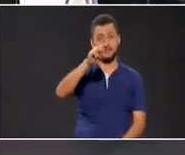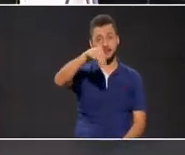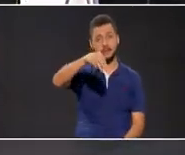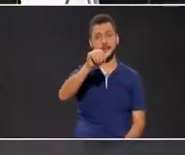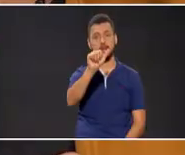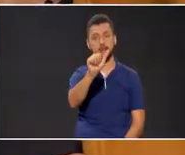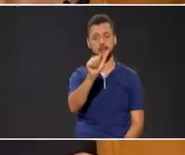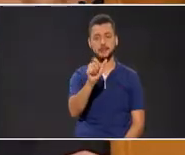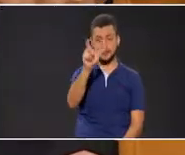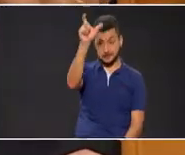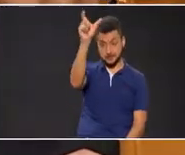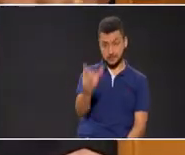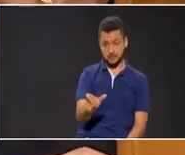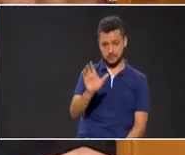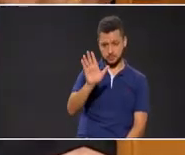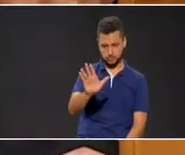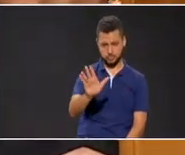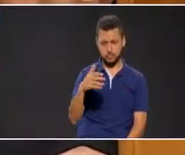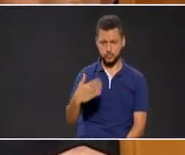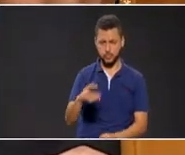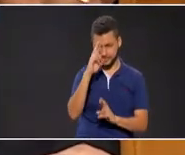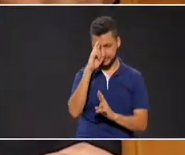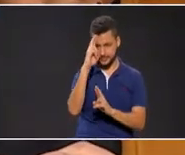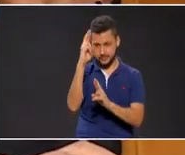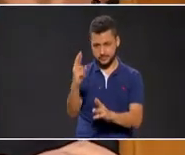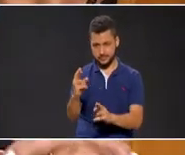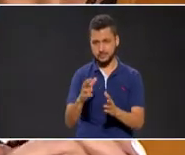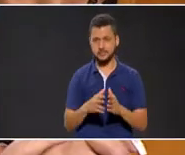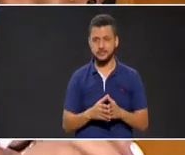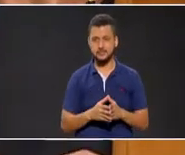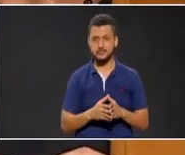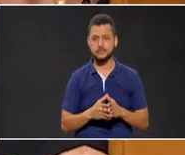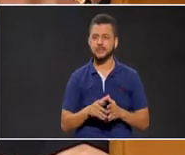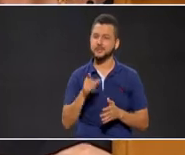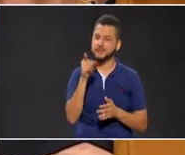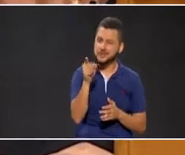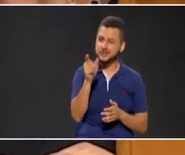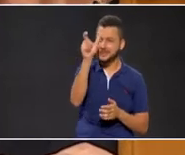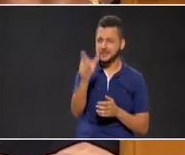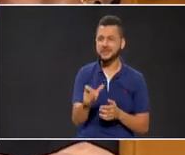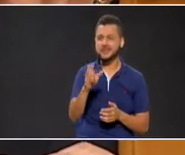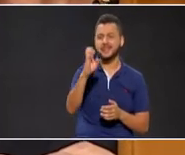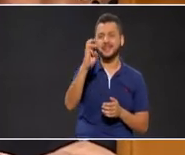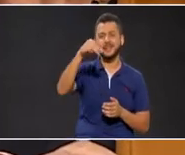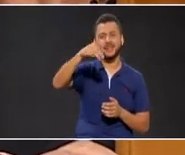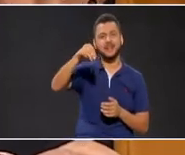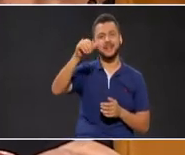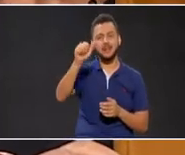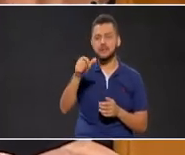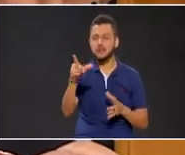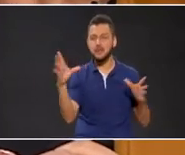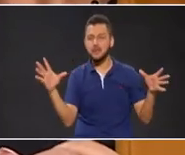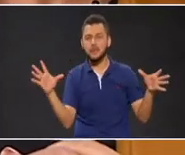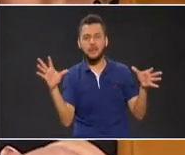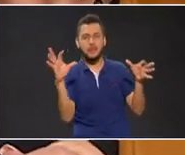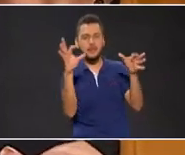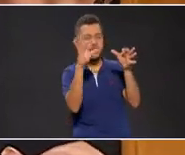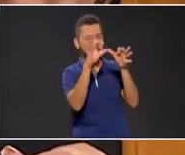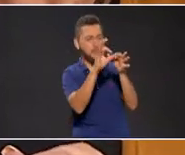doctora emma mejía porque ha sido tan renuente a la posibilidad de una alianza aquí con los